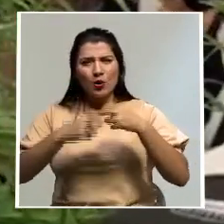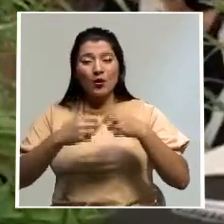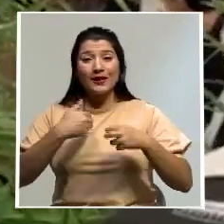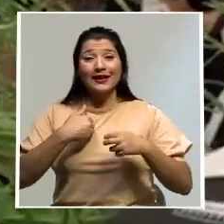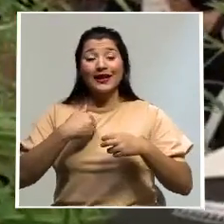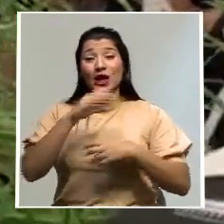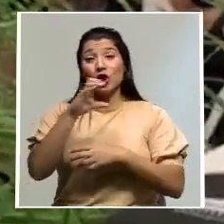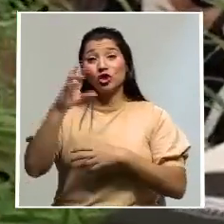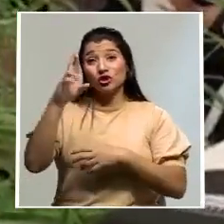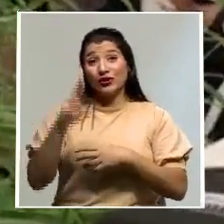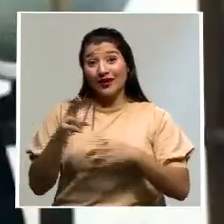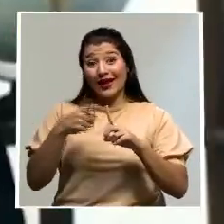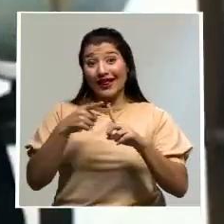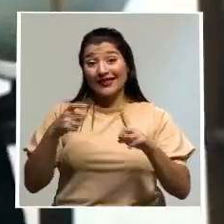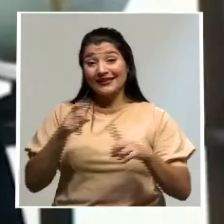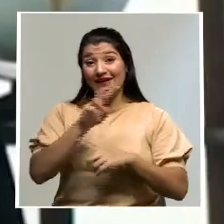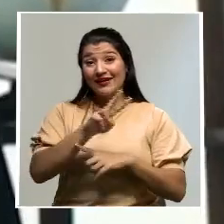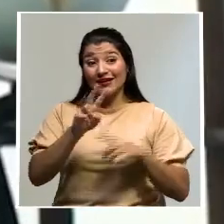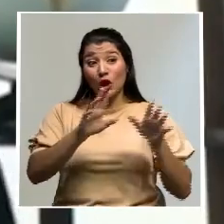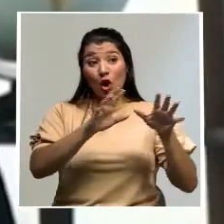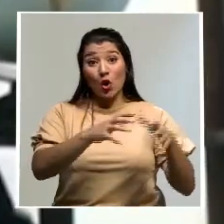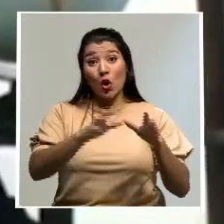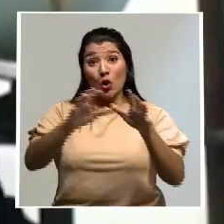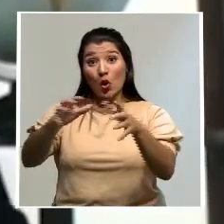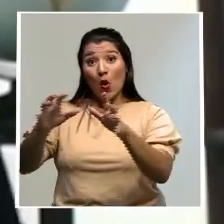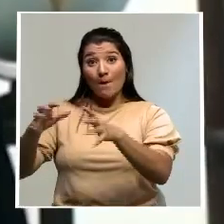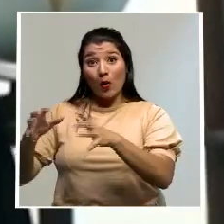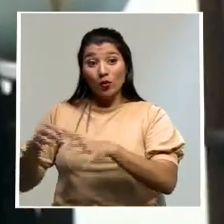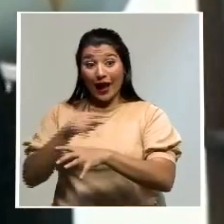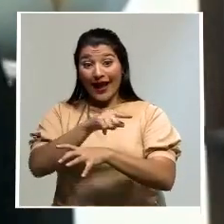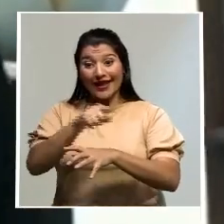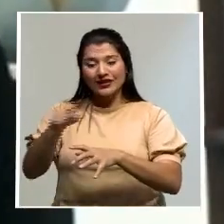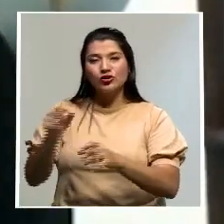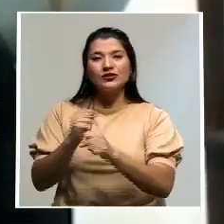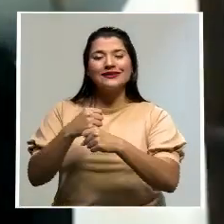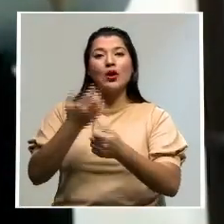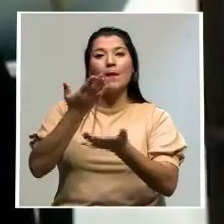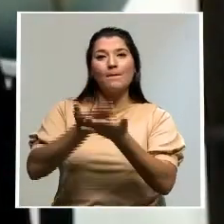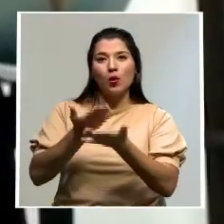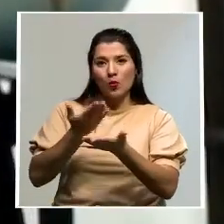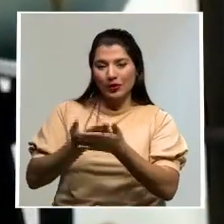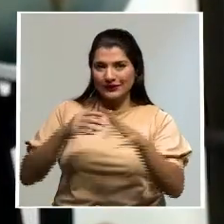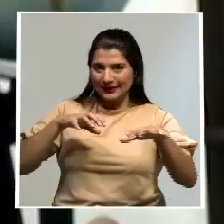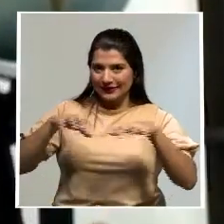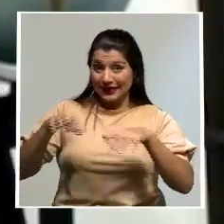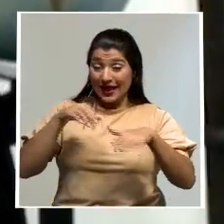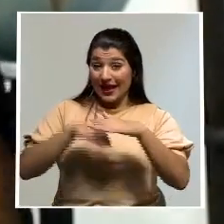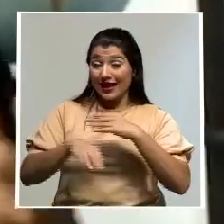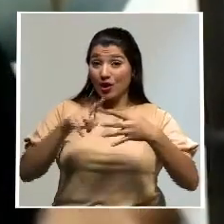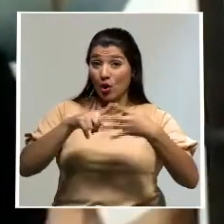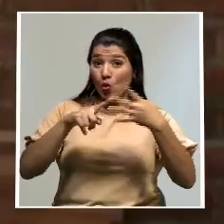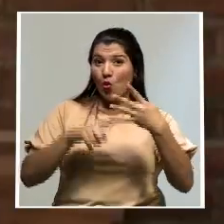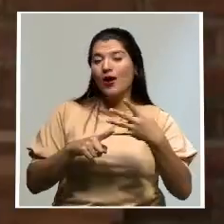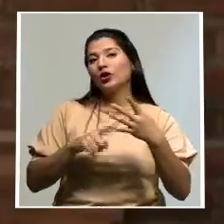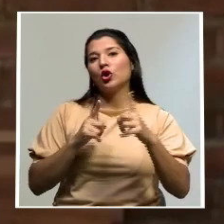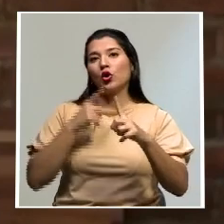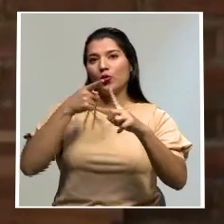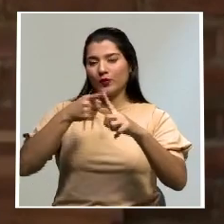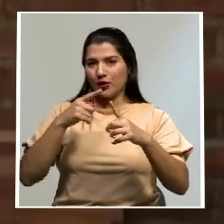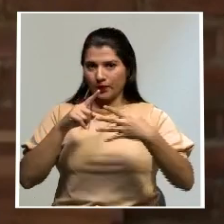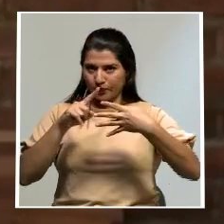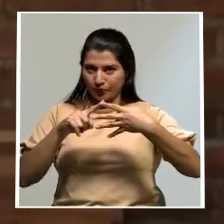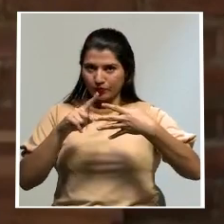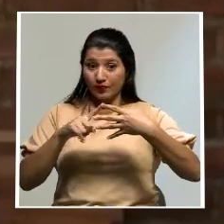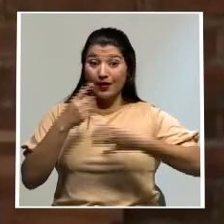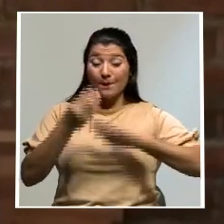Esas 22 comisiones sectoriales elaboraron su propuesta de acción basada en 4 revoluciones: